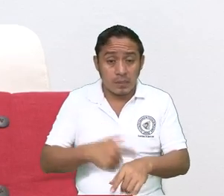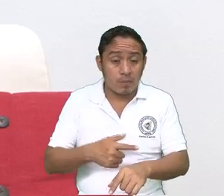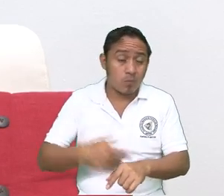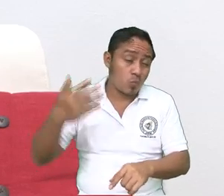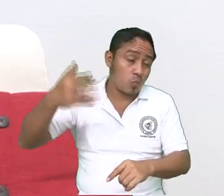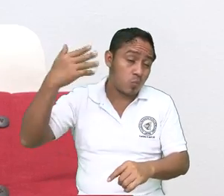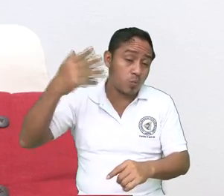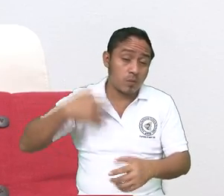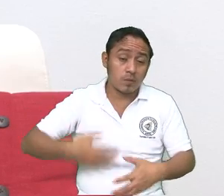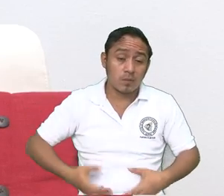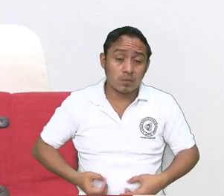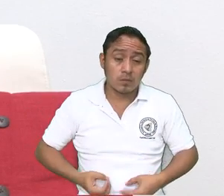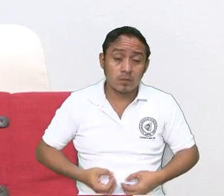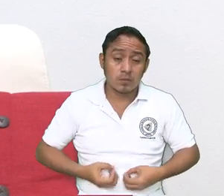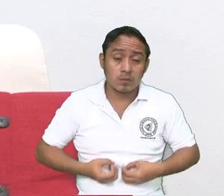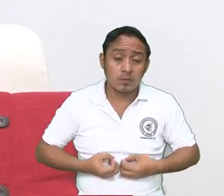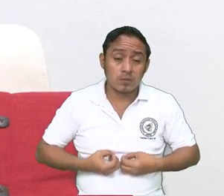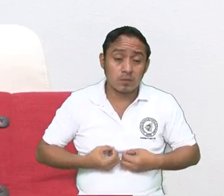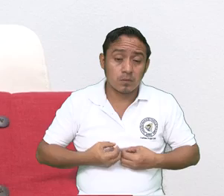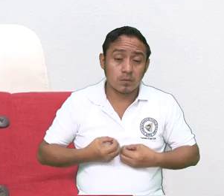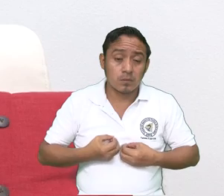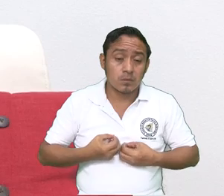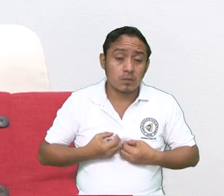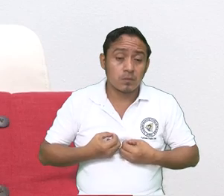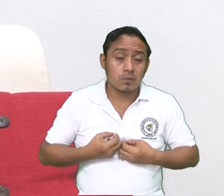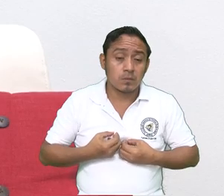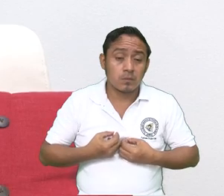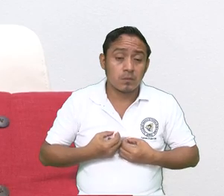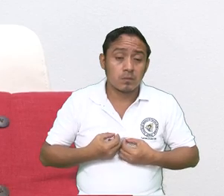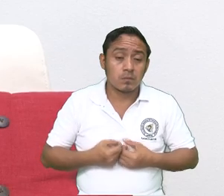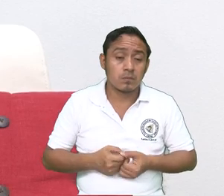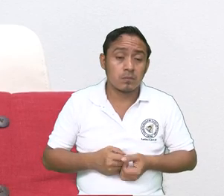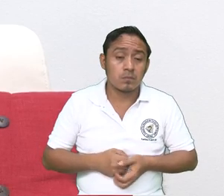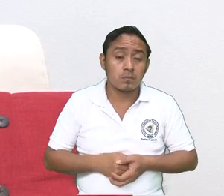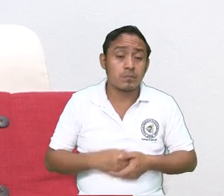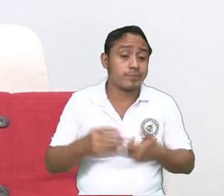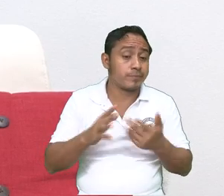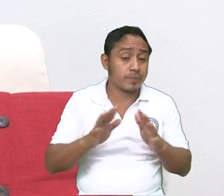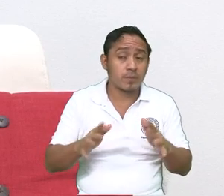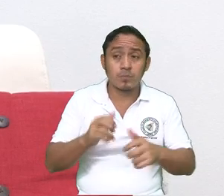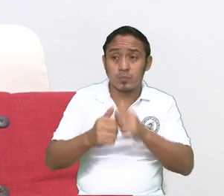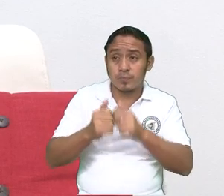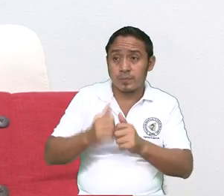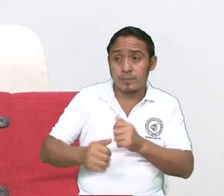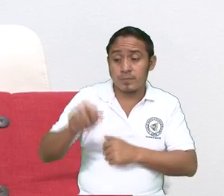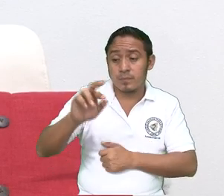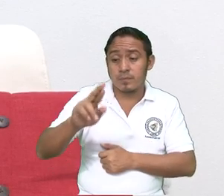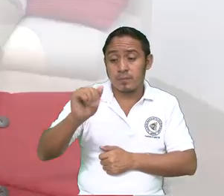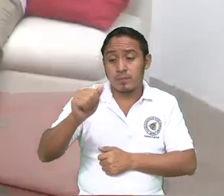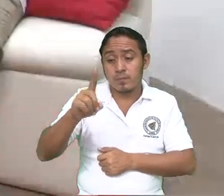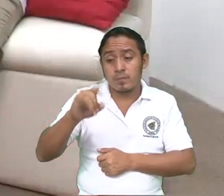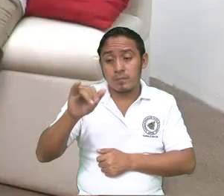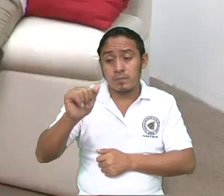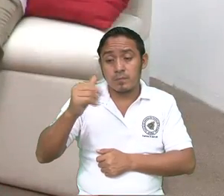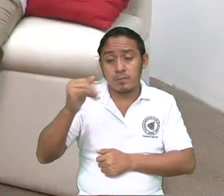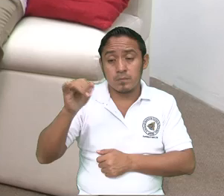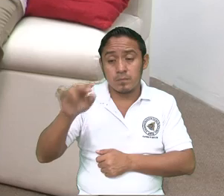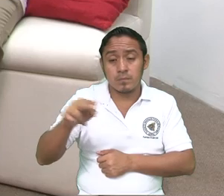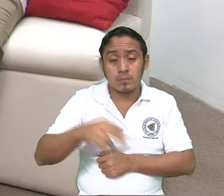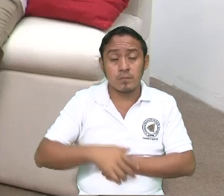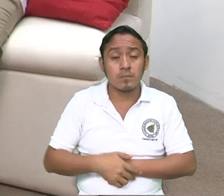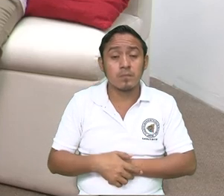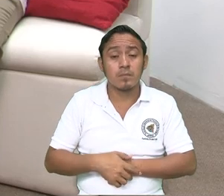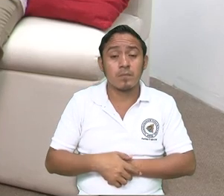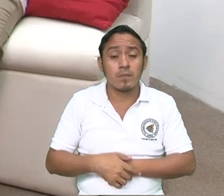es decir hablamos de personas mayores y que tuvieron algún tipo de radiación ya si la